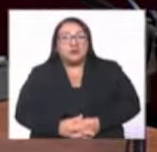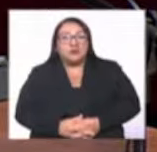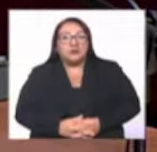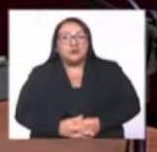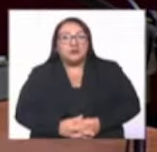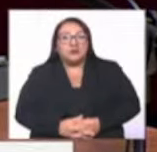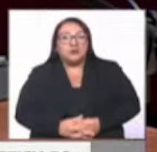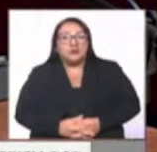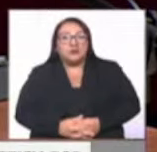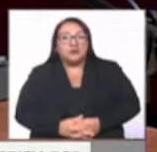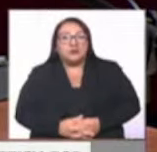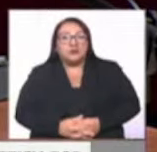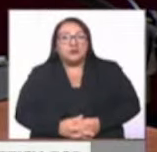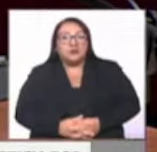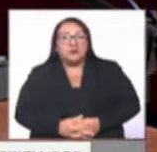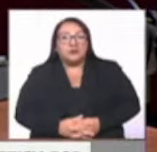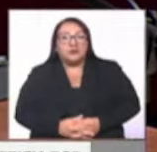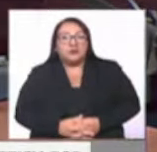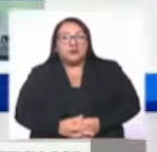autorizado